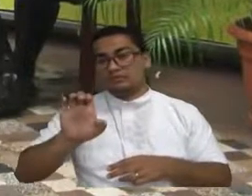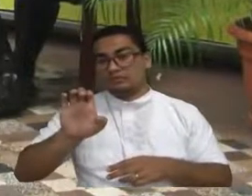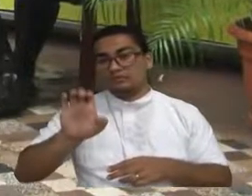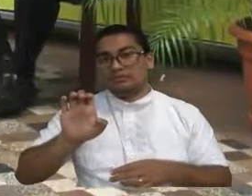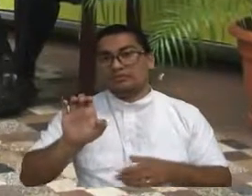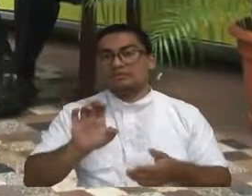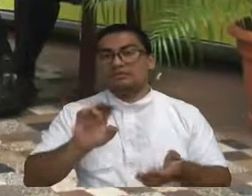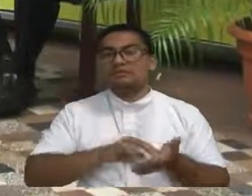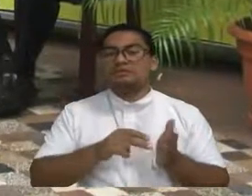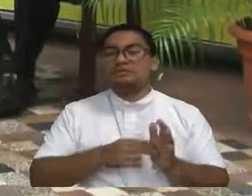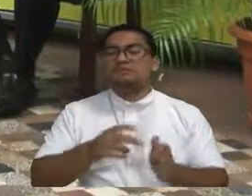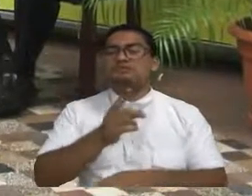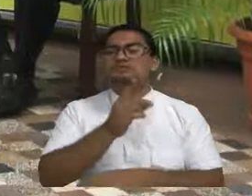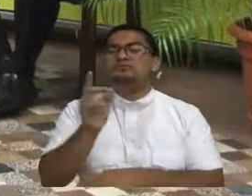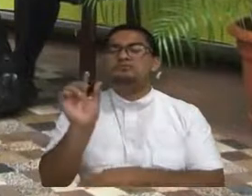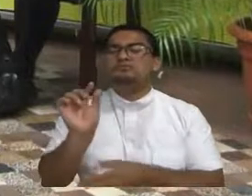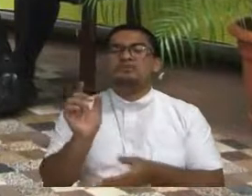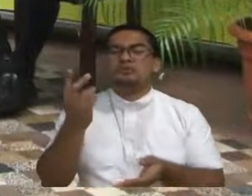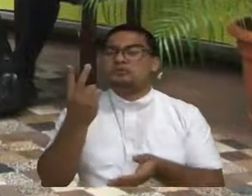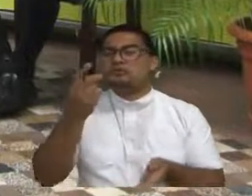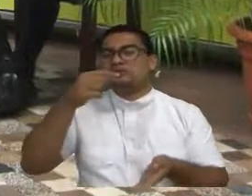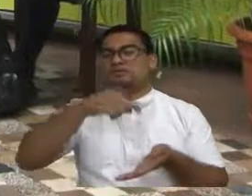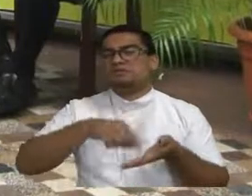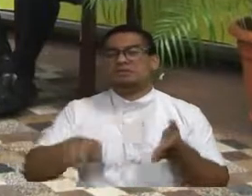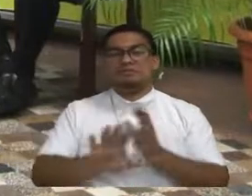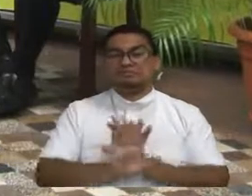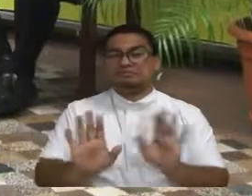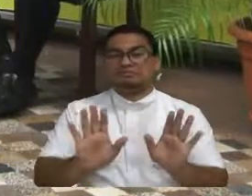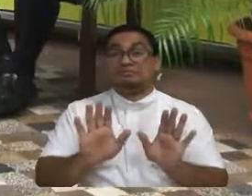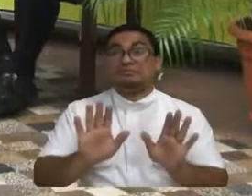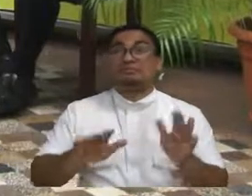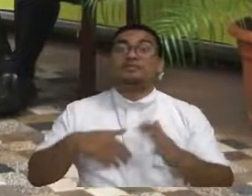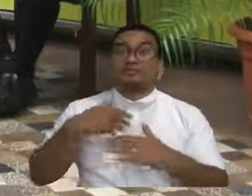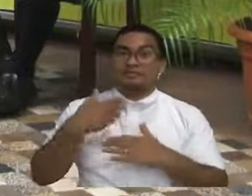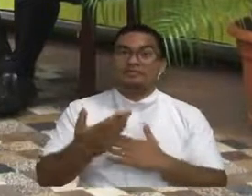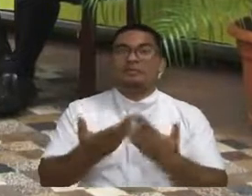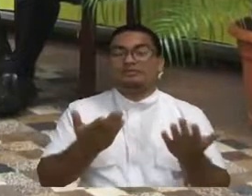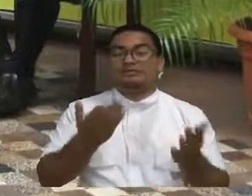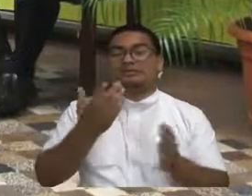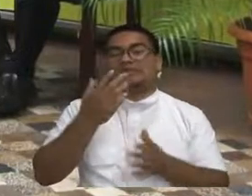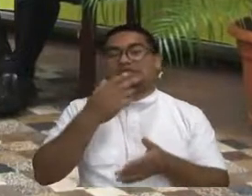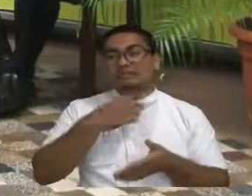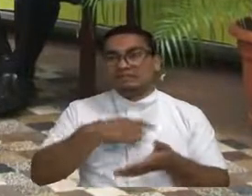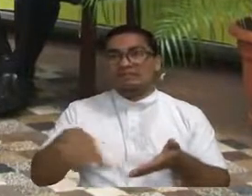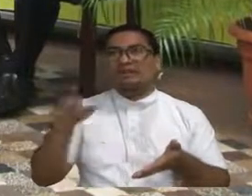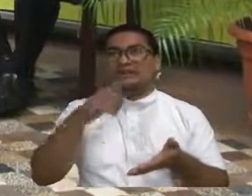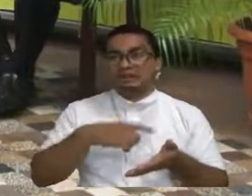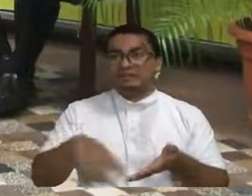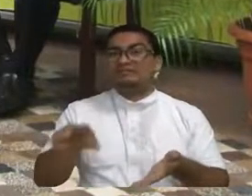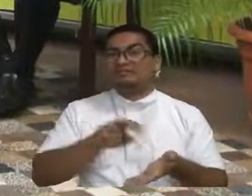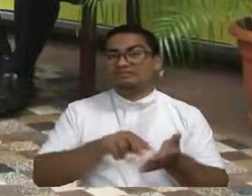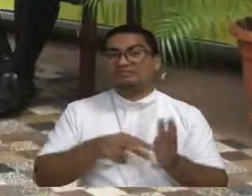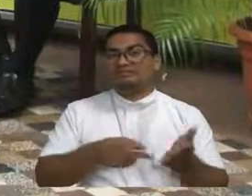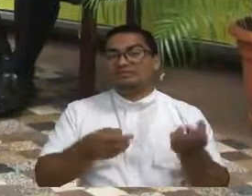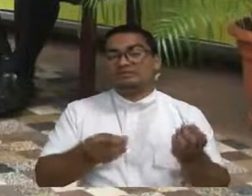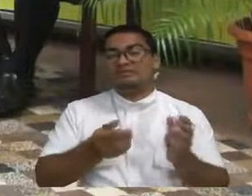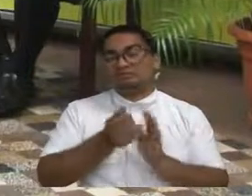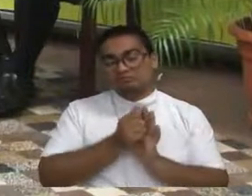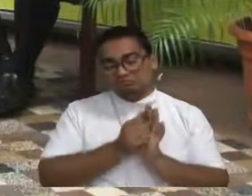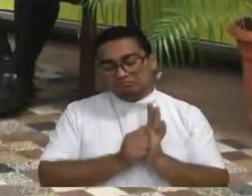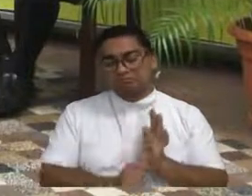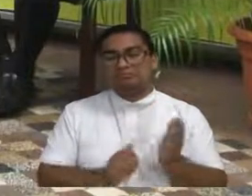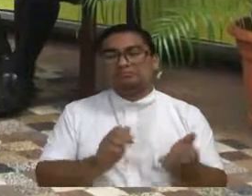días. Días o unas 2 semanas máximo. Ya, cuando es mayor de 2 semanas, sí, hay que poner atención que puede ser una depresión. Sí.